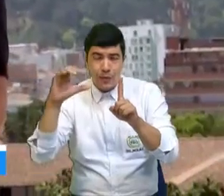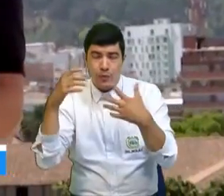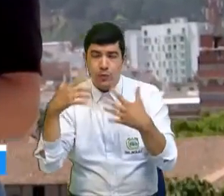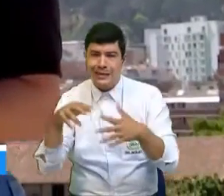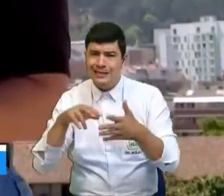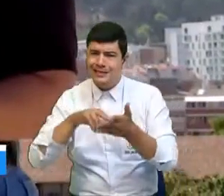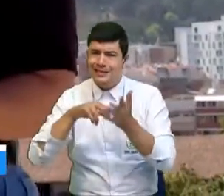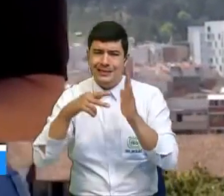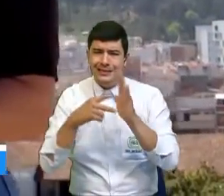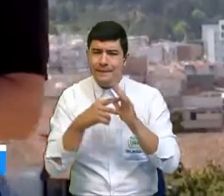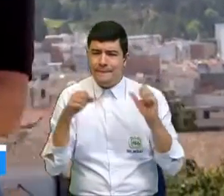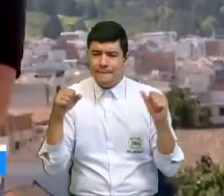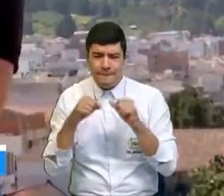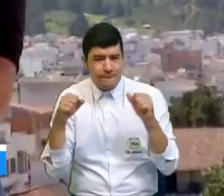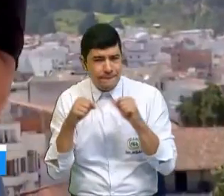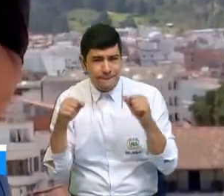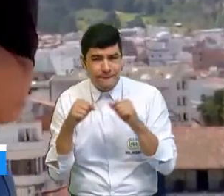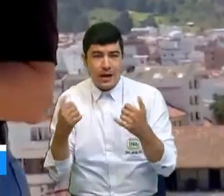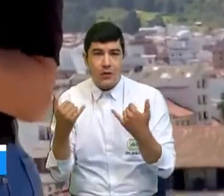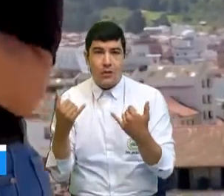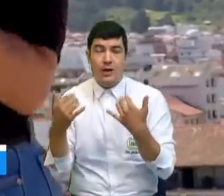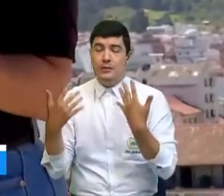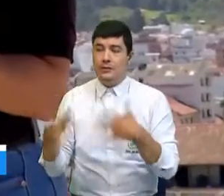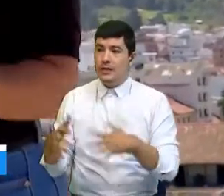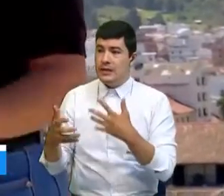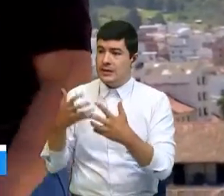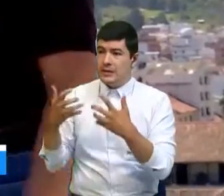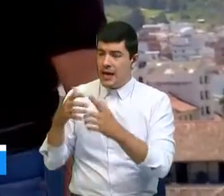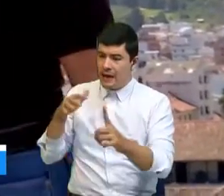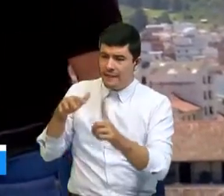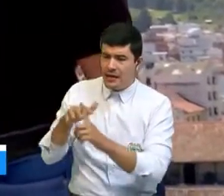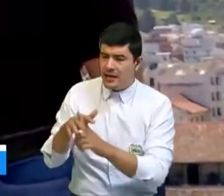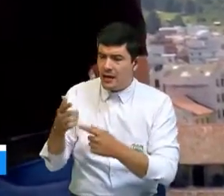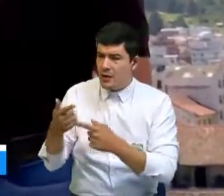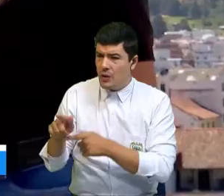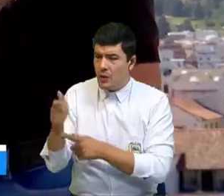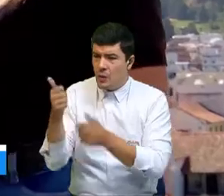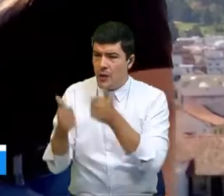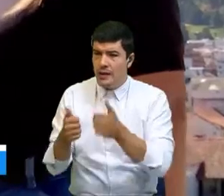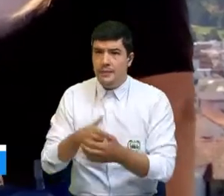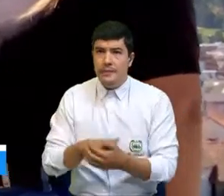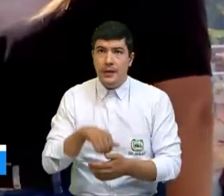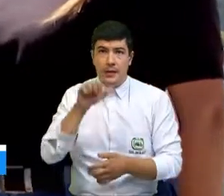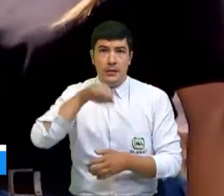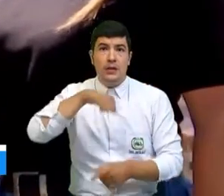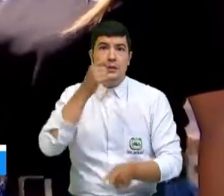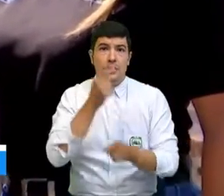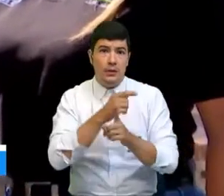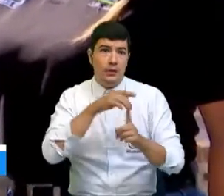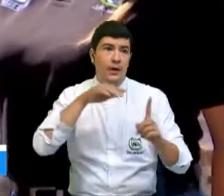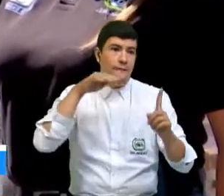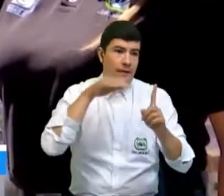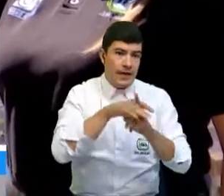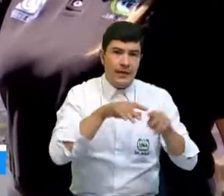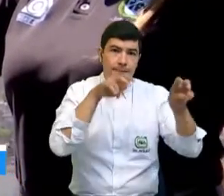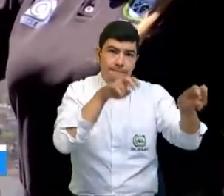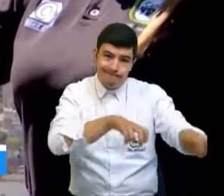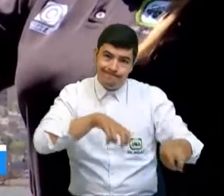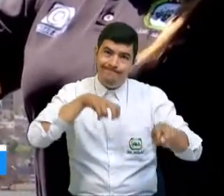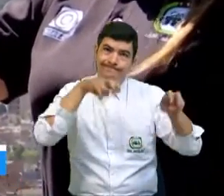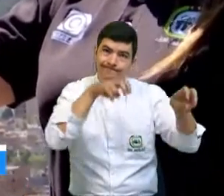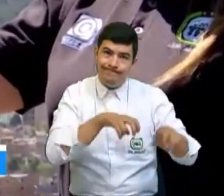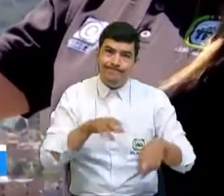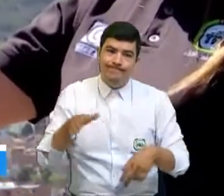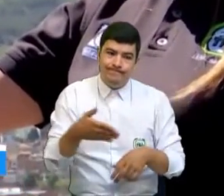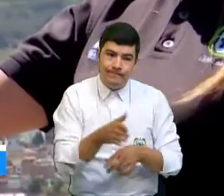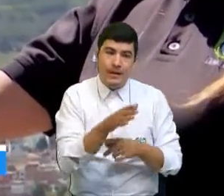los expertos del sistema de alertas tempranas. ¿Afectaciones de qué tipo les han dado? Afectaciones en el sector agrícola y pecuario.